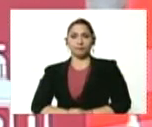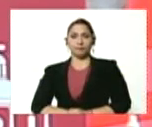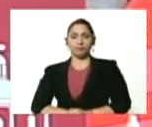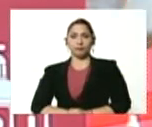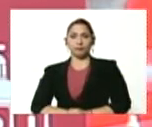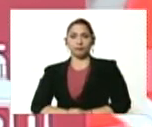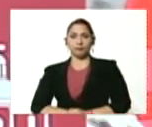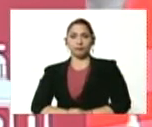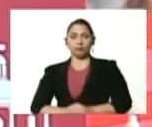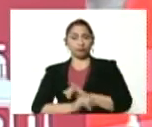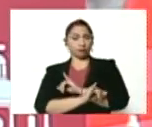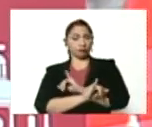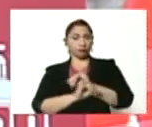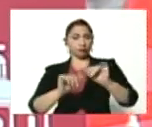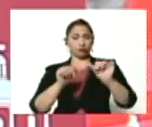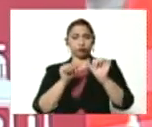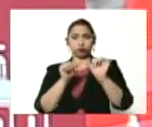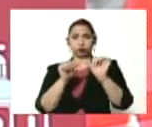Ya queda